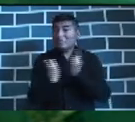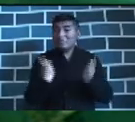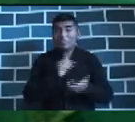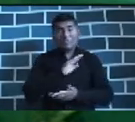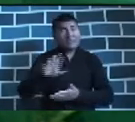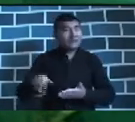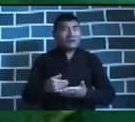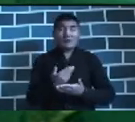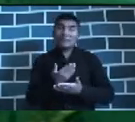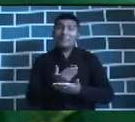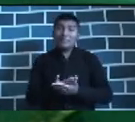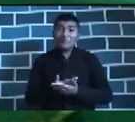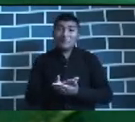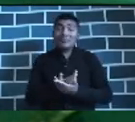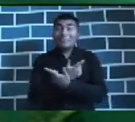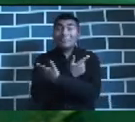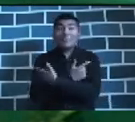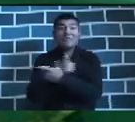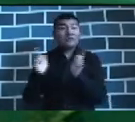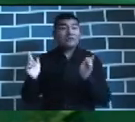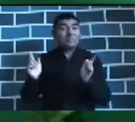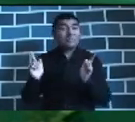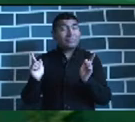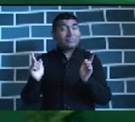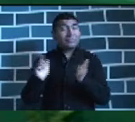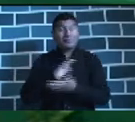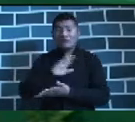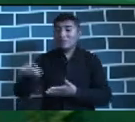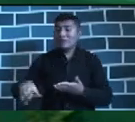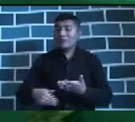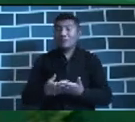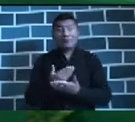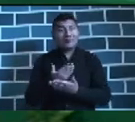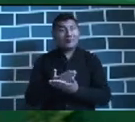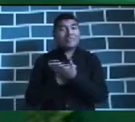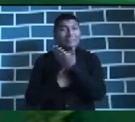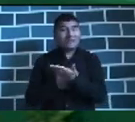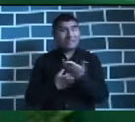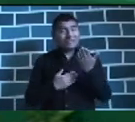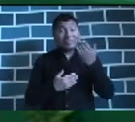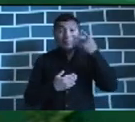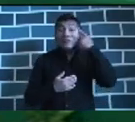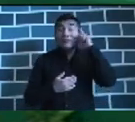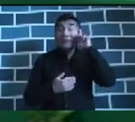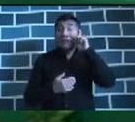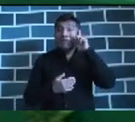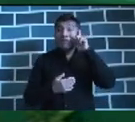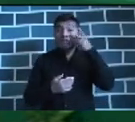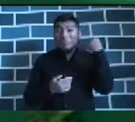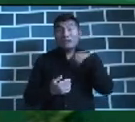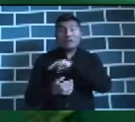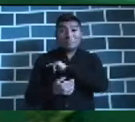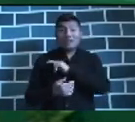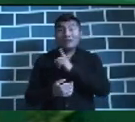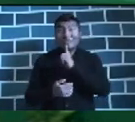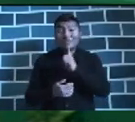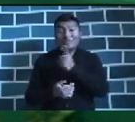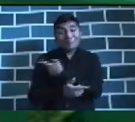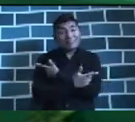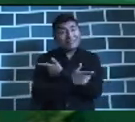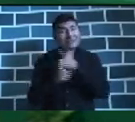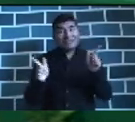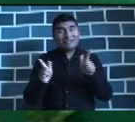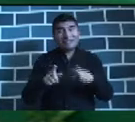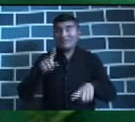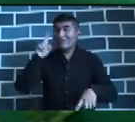todo libres de todos y para ser libres no se